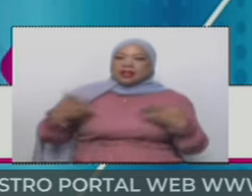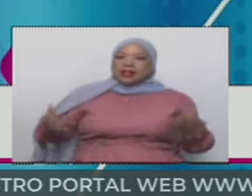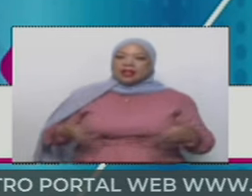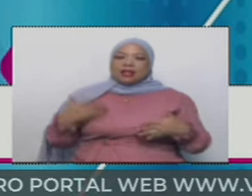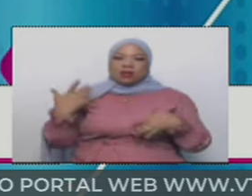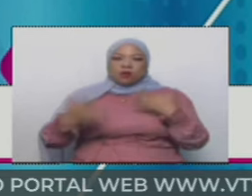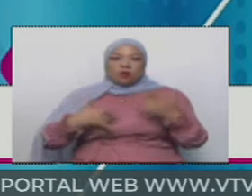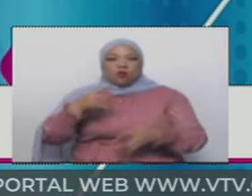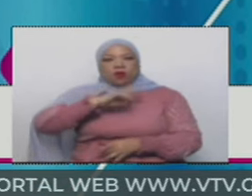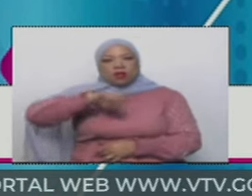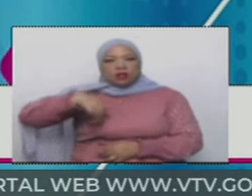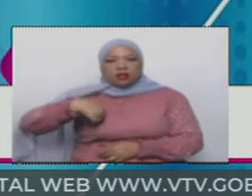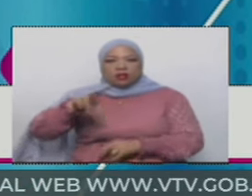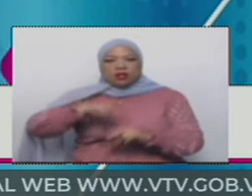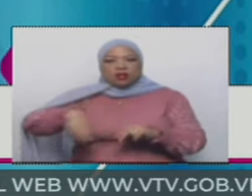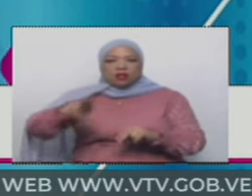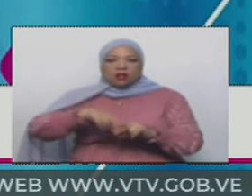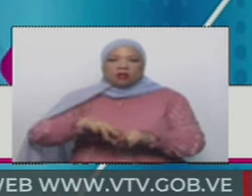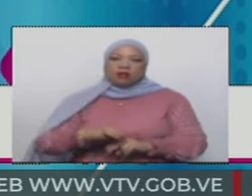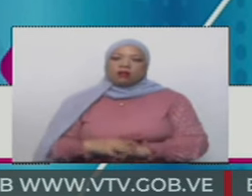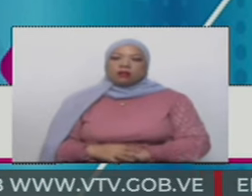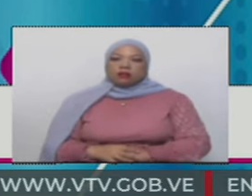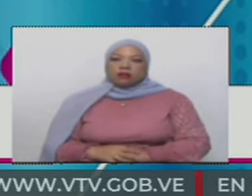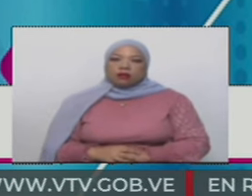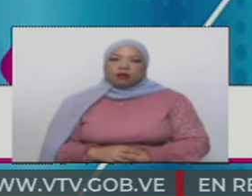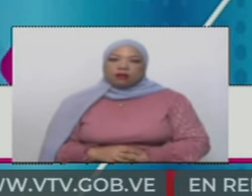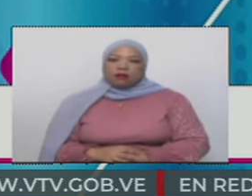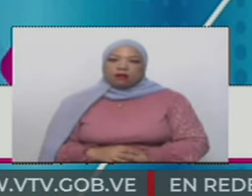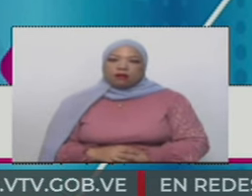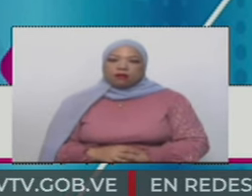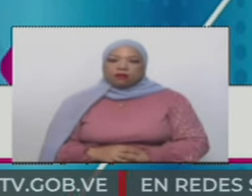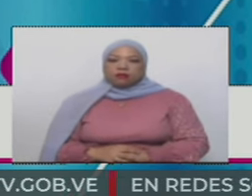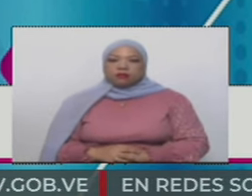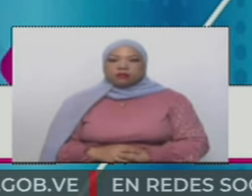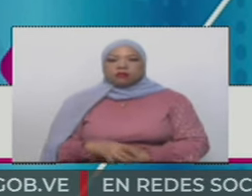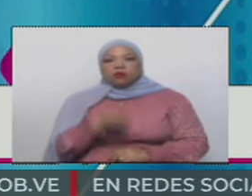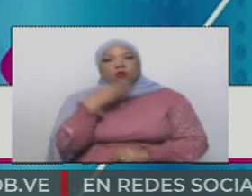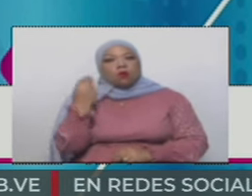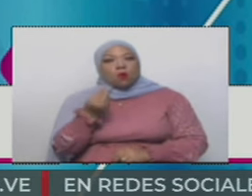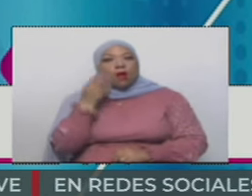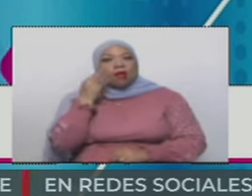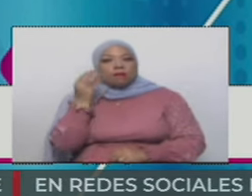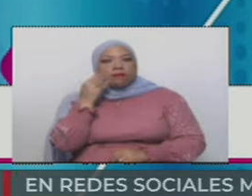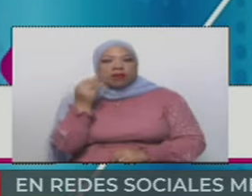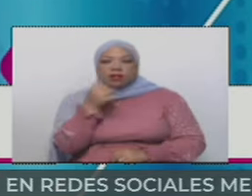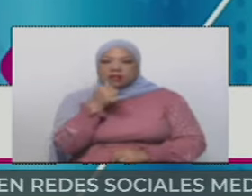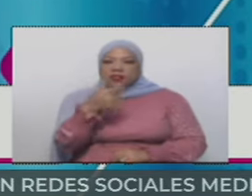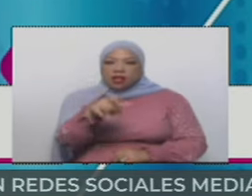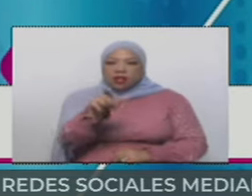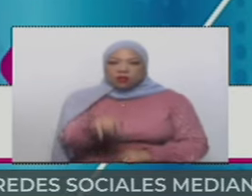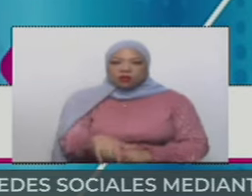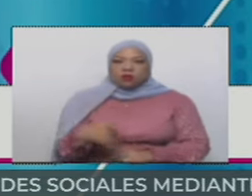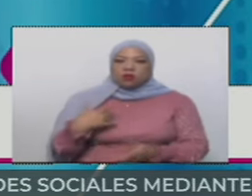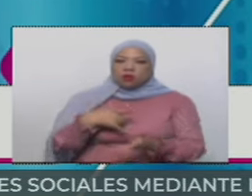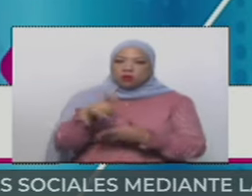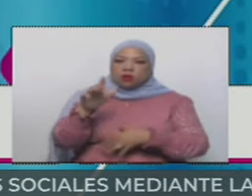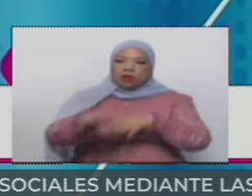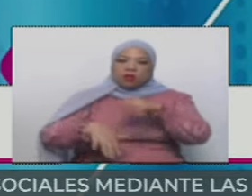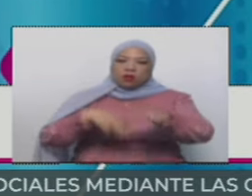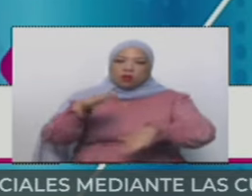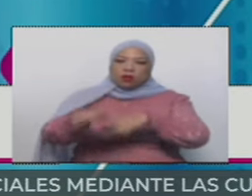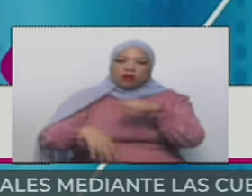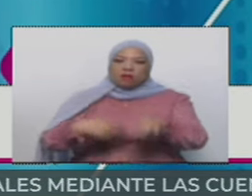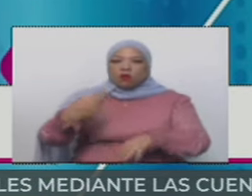alegría. Y yo hablaba con Héctor, porque yo tuve una experiencia ayer, nos fuimos para la playa con los